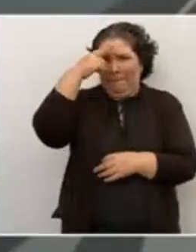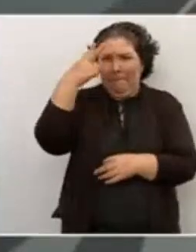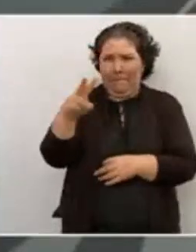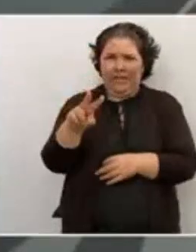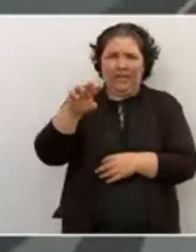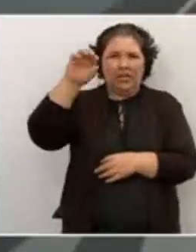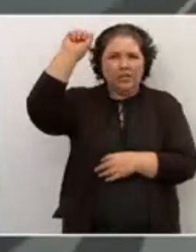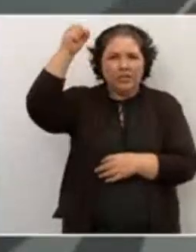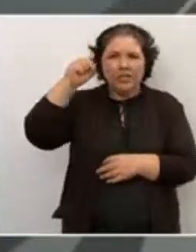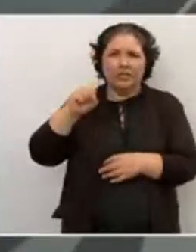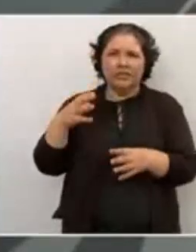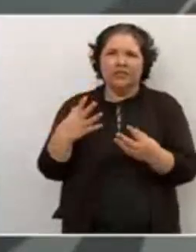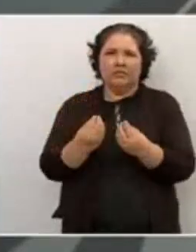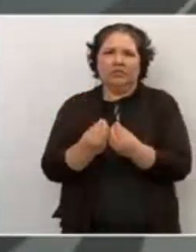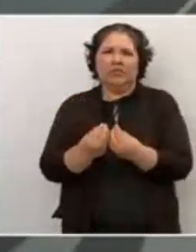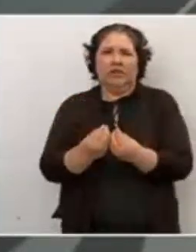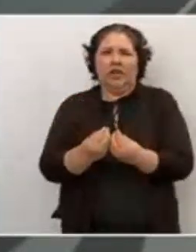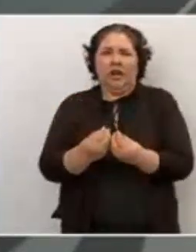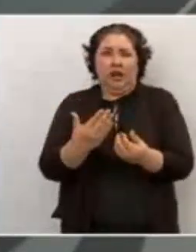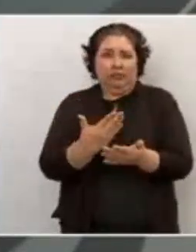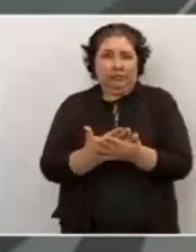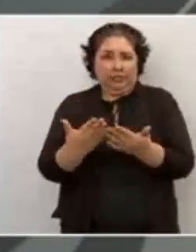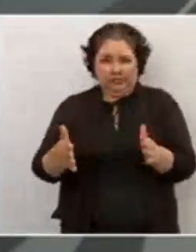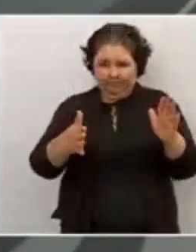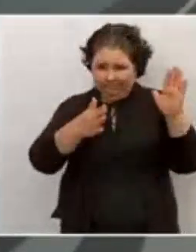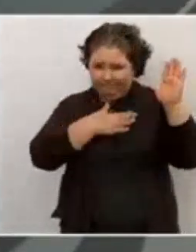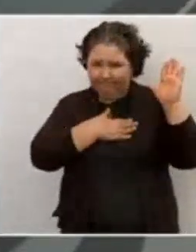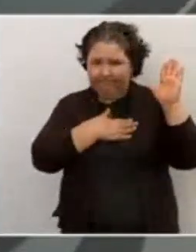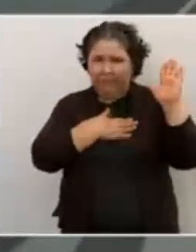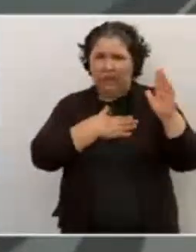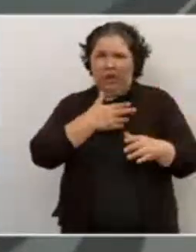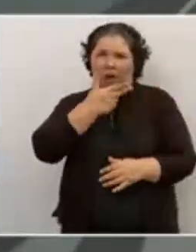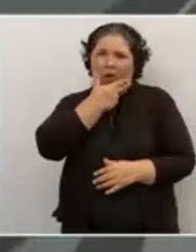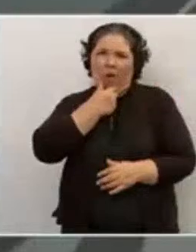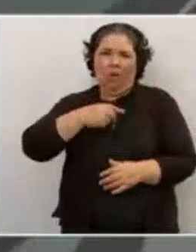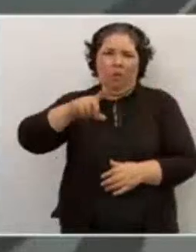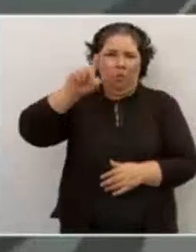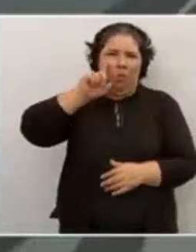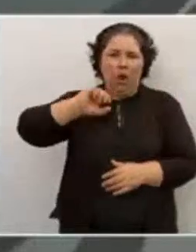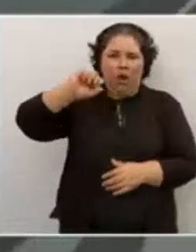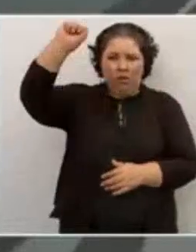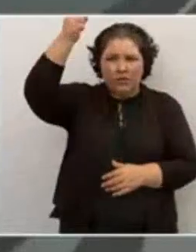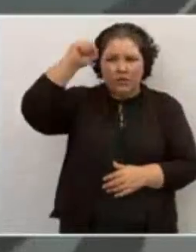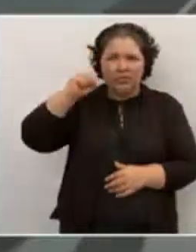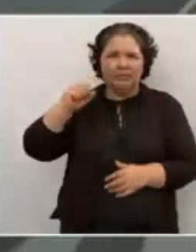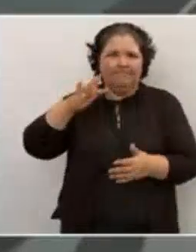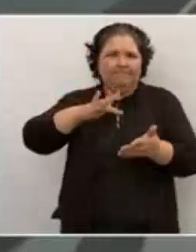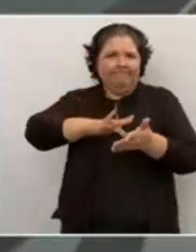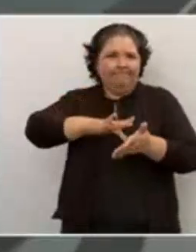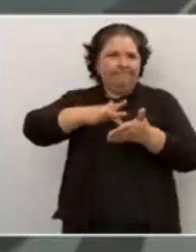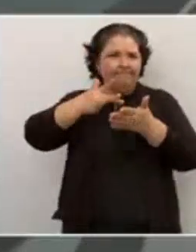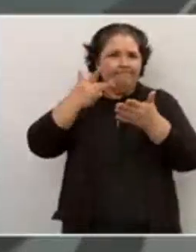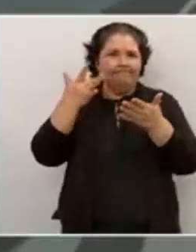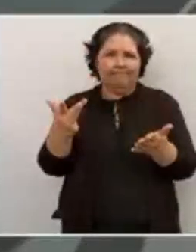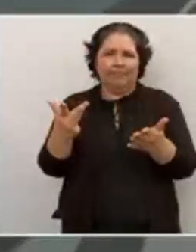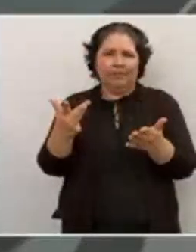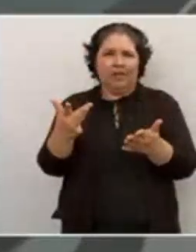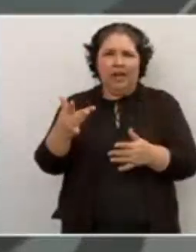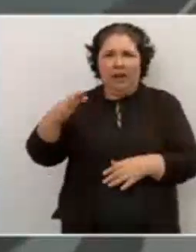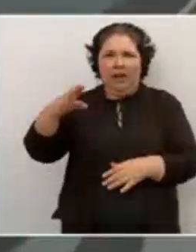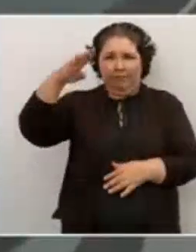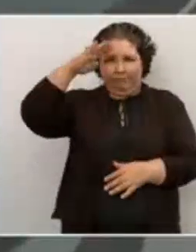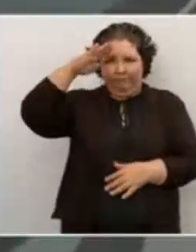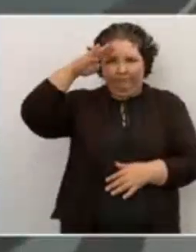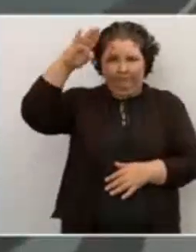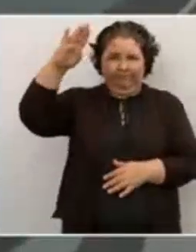Sinaloa. Finalmente le reitero, las y los sinaloenses agradecemos a usted, comandanta suprema